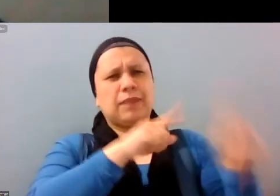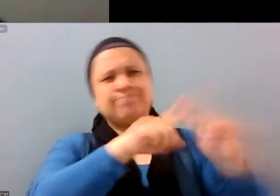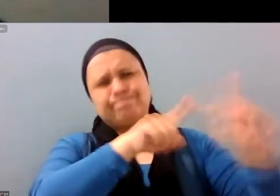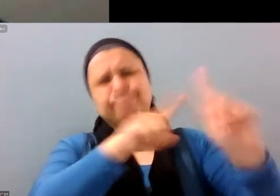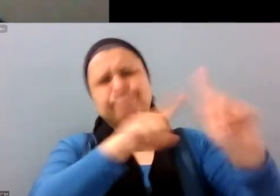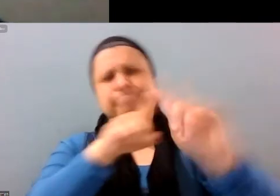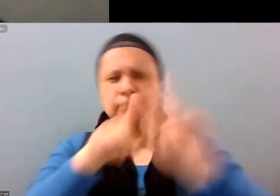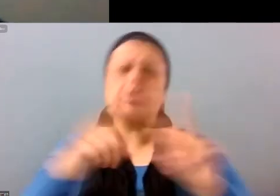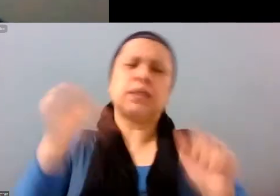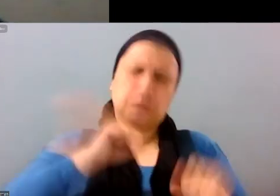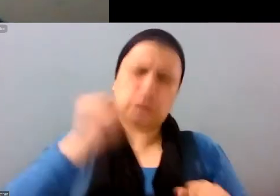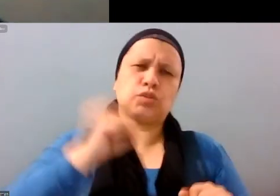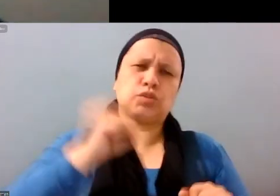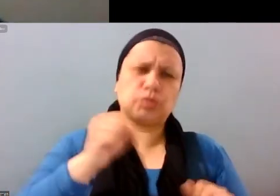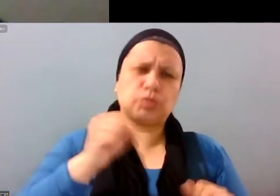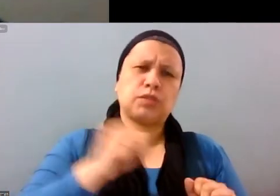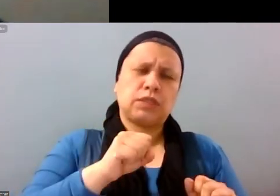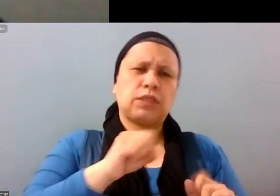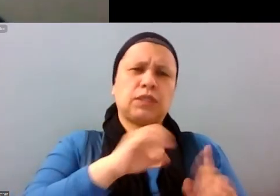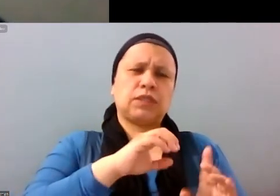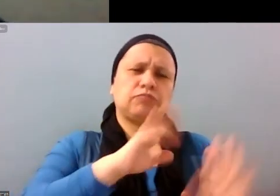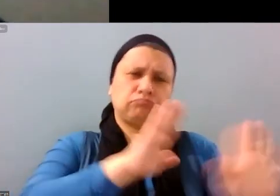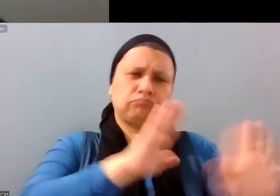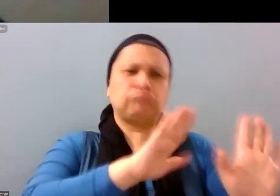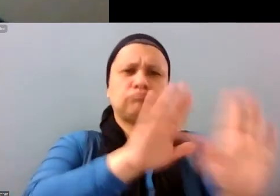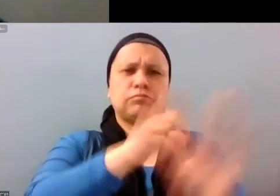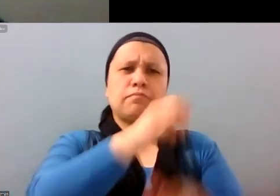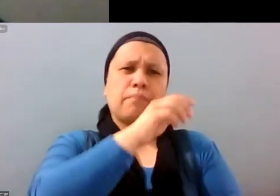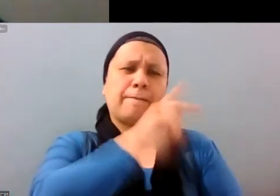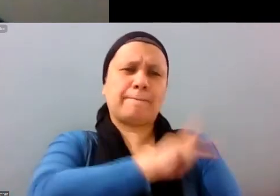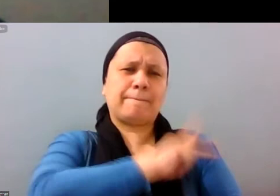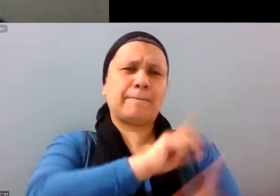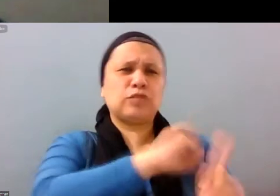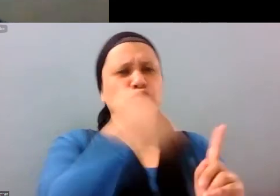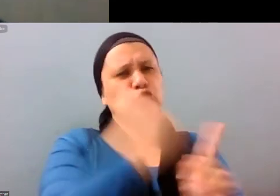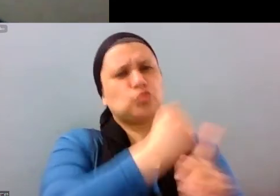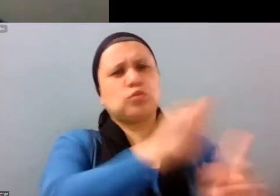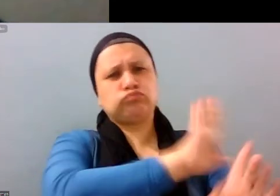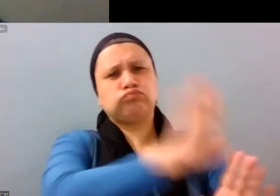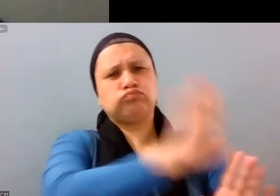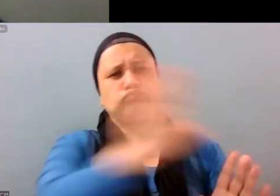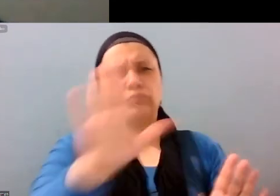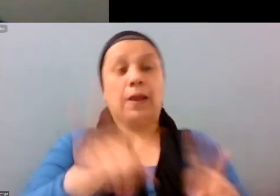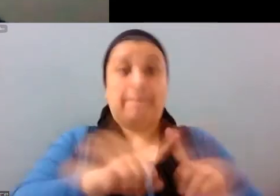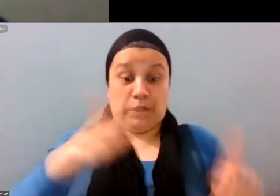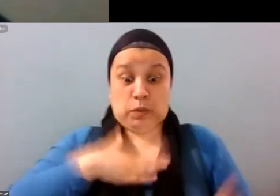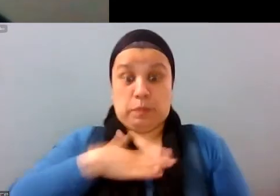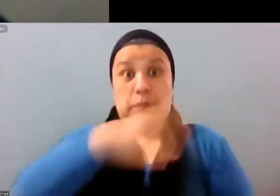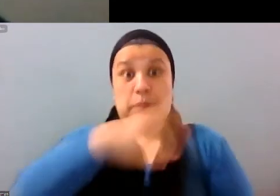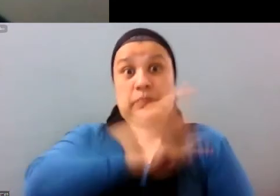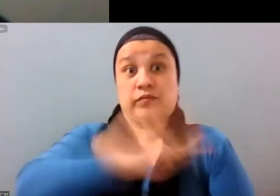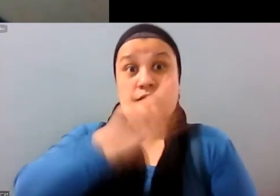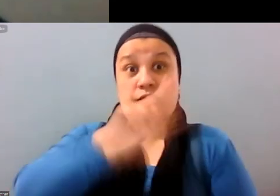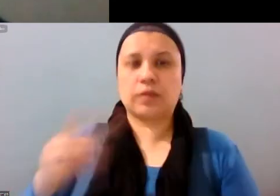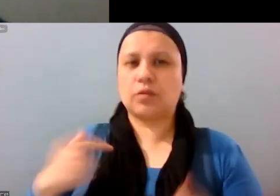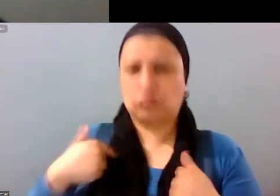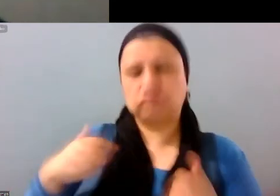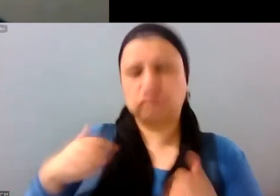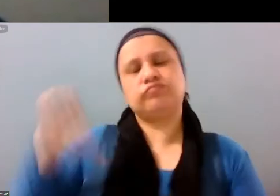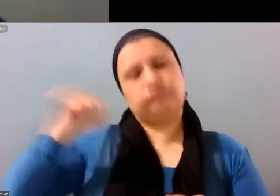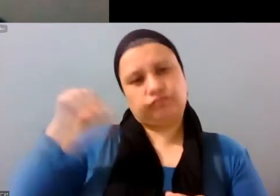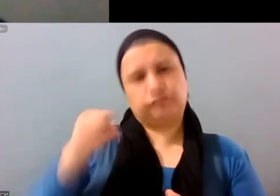tiene su situación diferente pero en la mía personalmente sí soy madre de tres